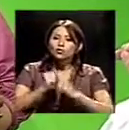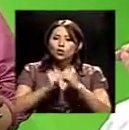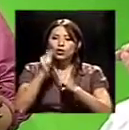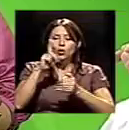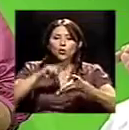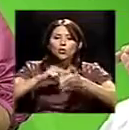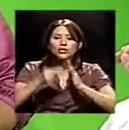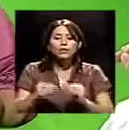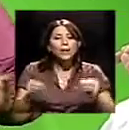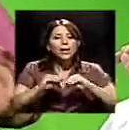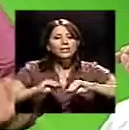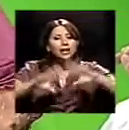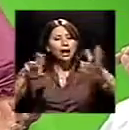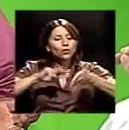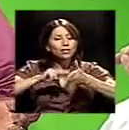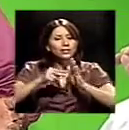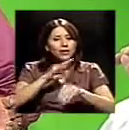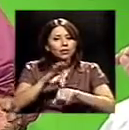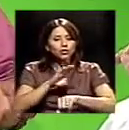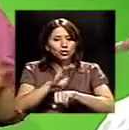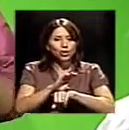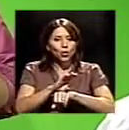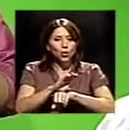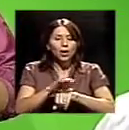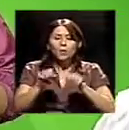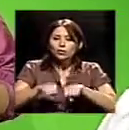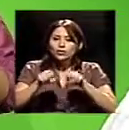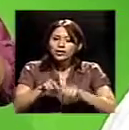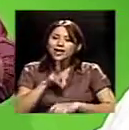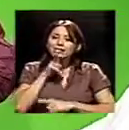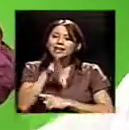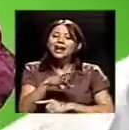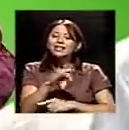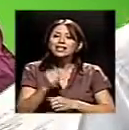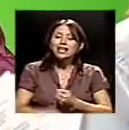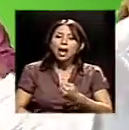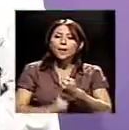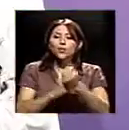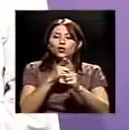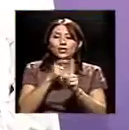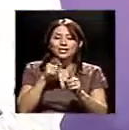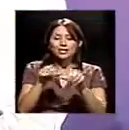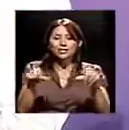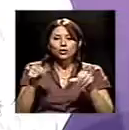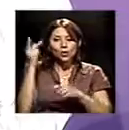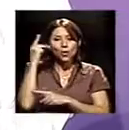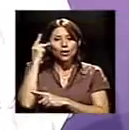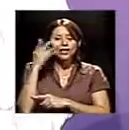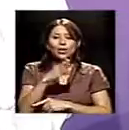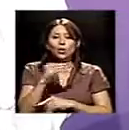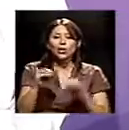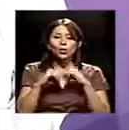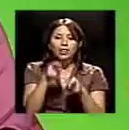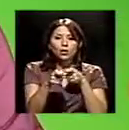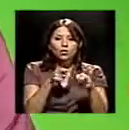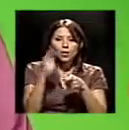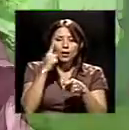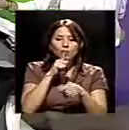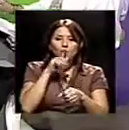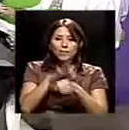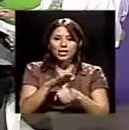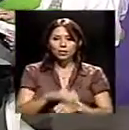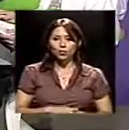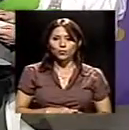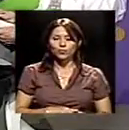claro de lo que es el Consejo, de las posibilidades reales y del apoyo que desde el sector político y el sector de organización le dan al Consejo. Y hablando